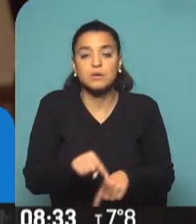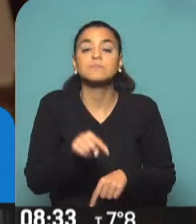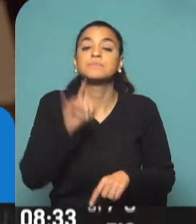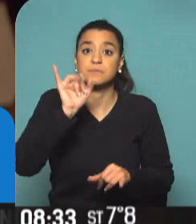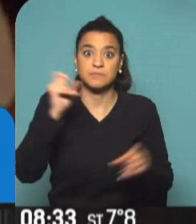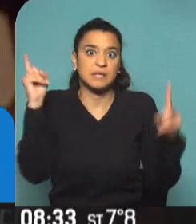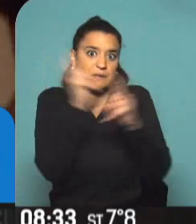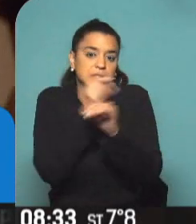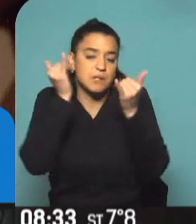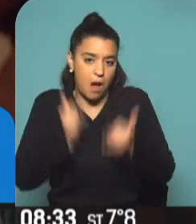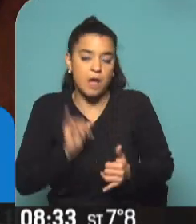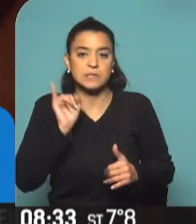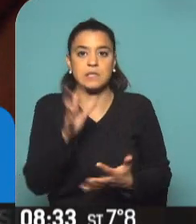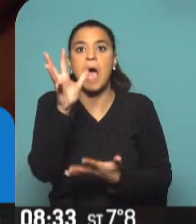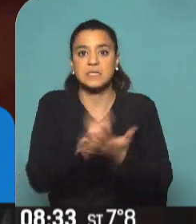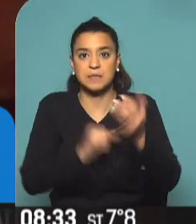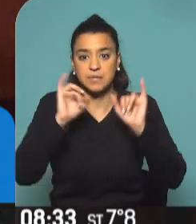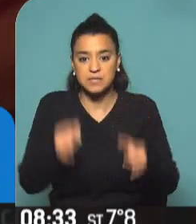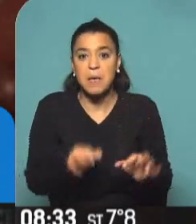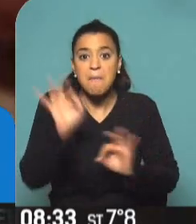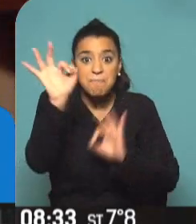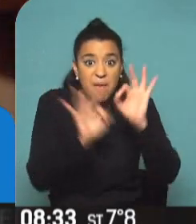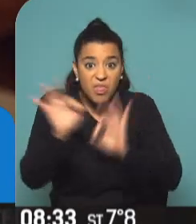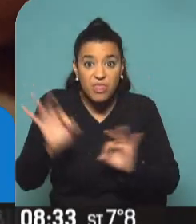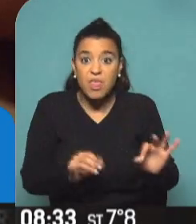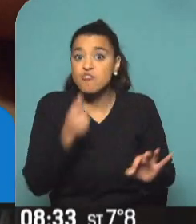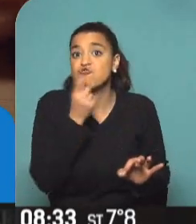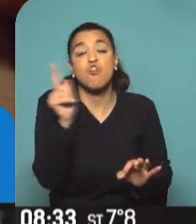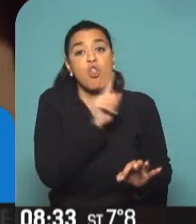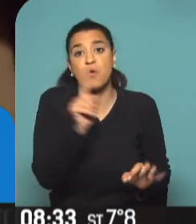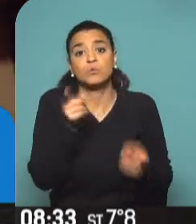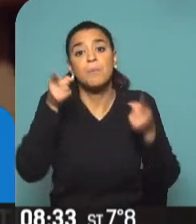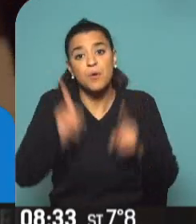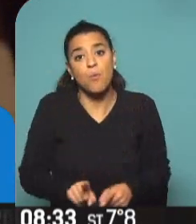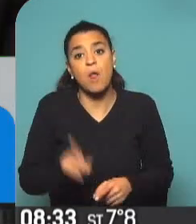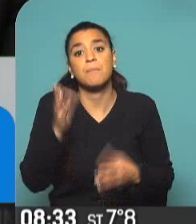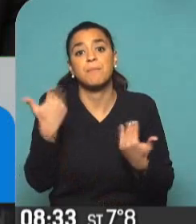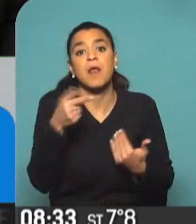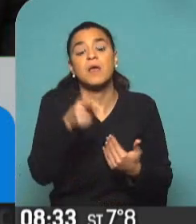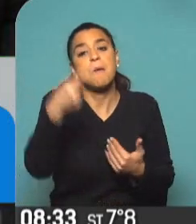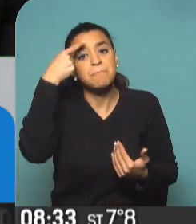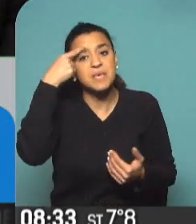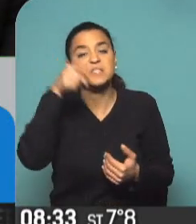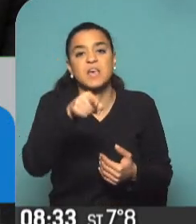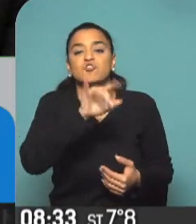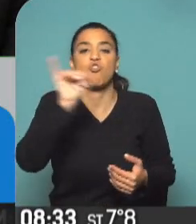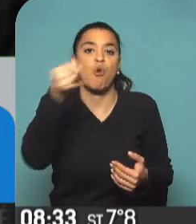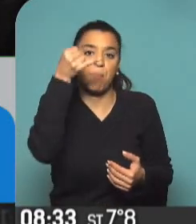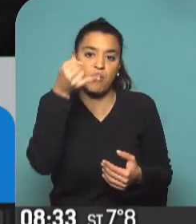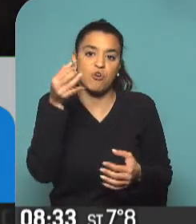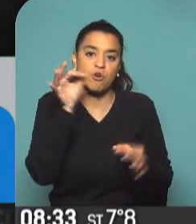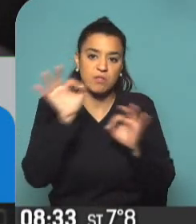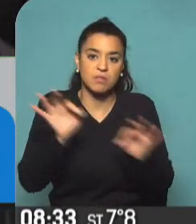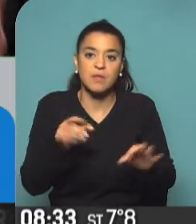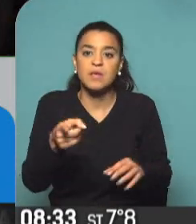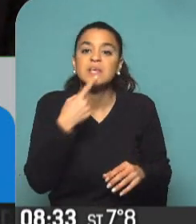la crisis que se está viviendo, toma medidas que no le gustan demasiado, pero considera que esas son las medidas que hay que tomar para